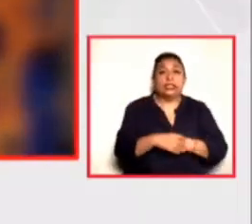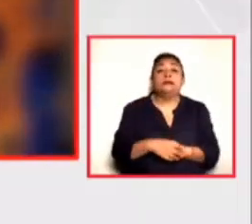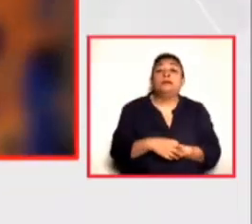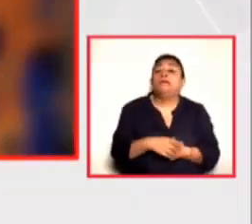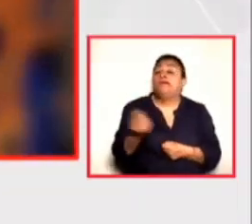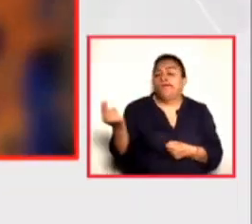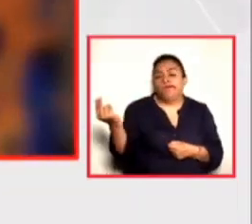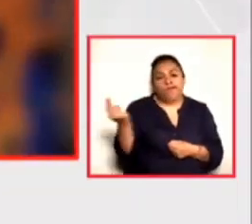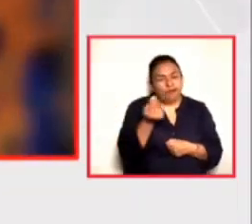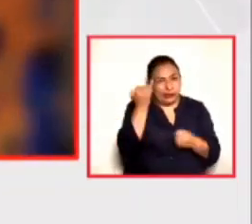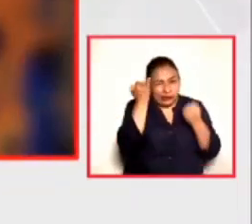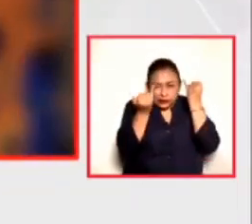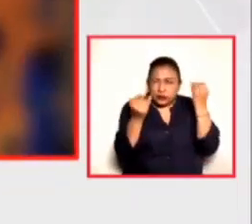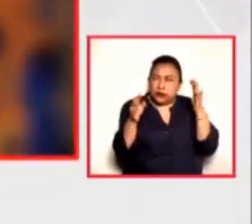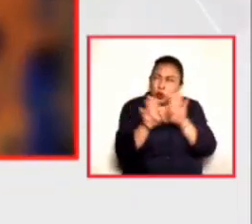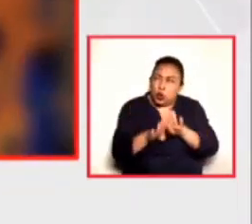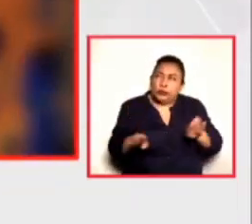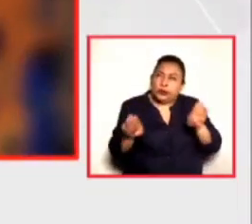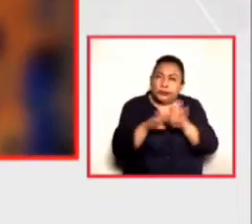creativo,